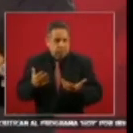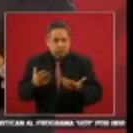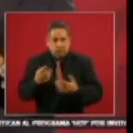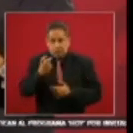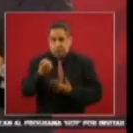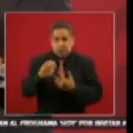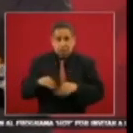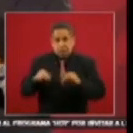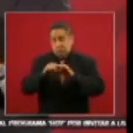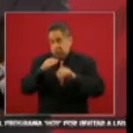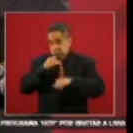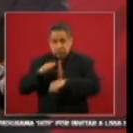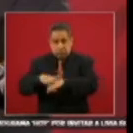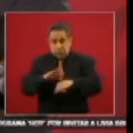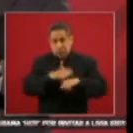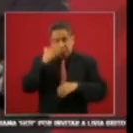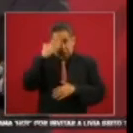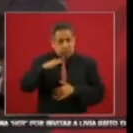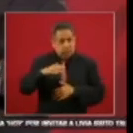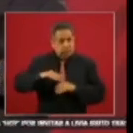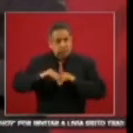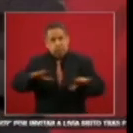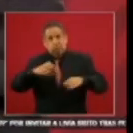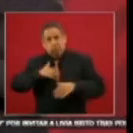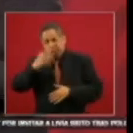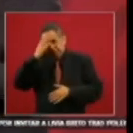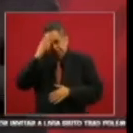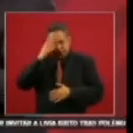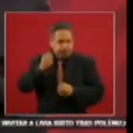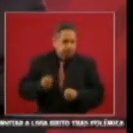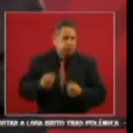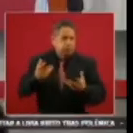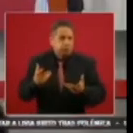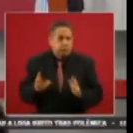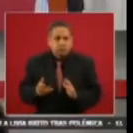Es importante también que se conozca.